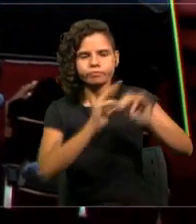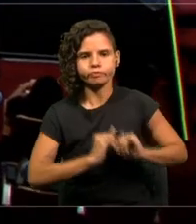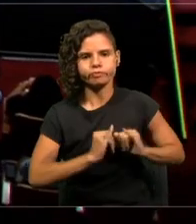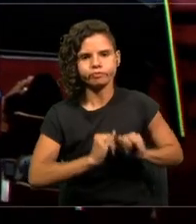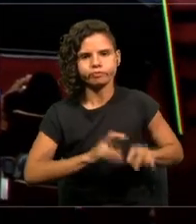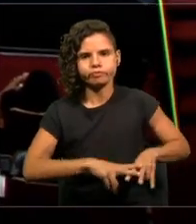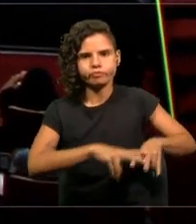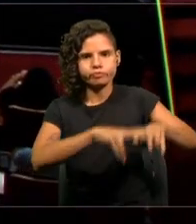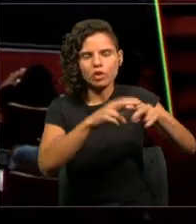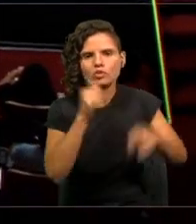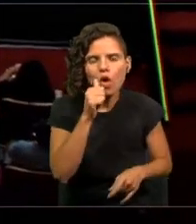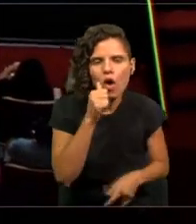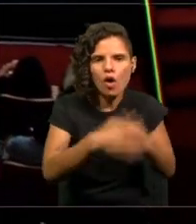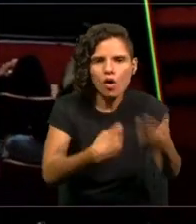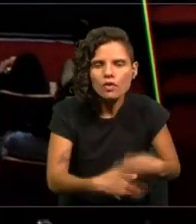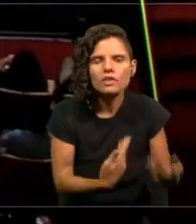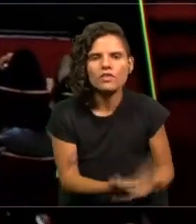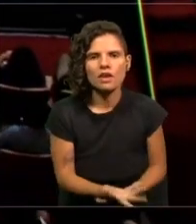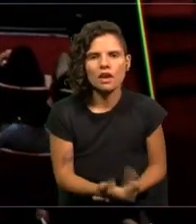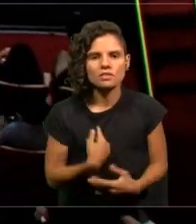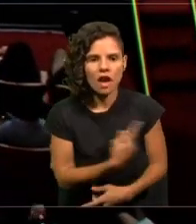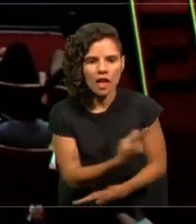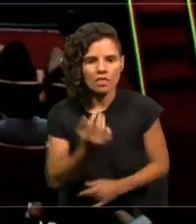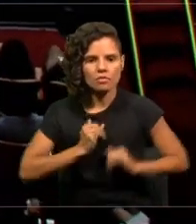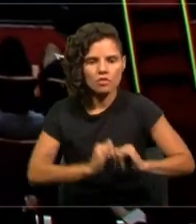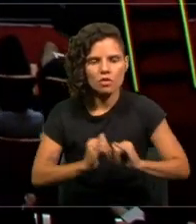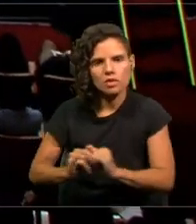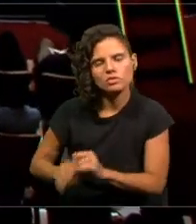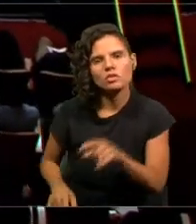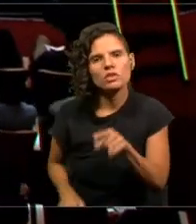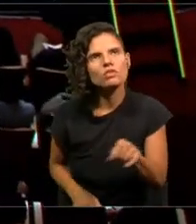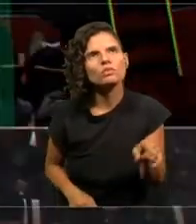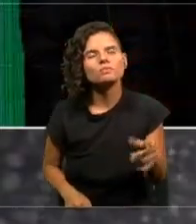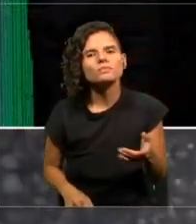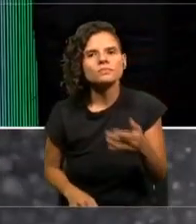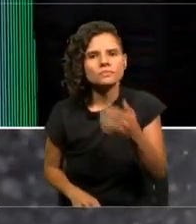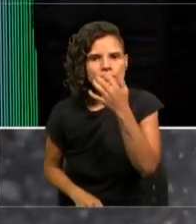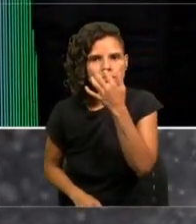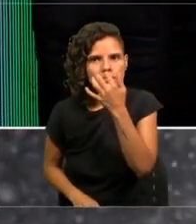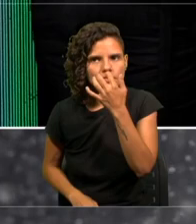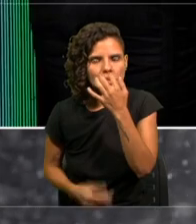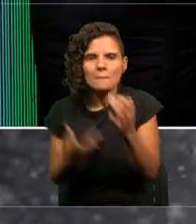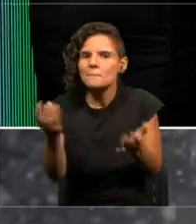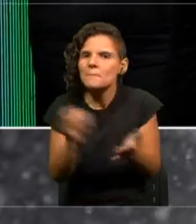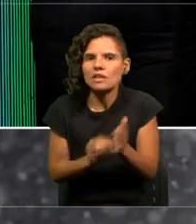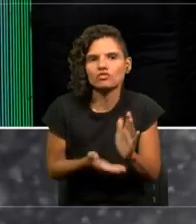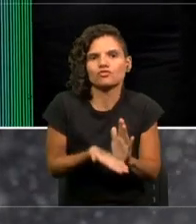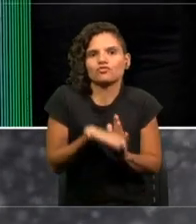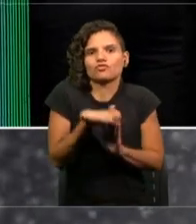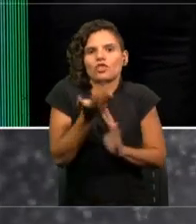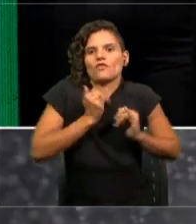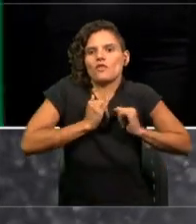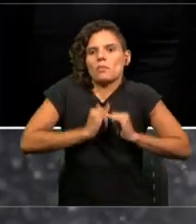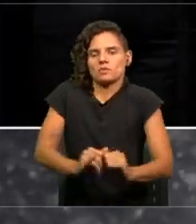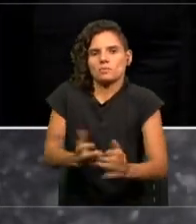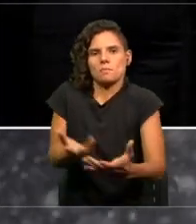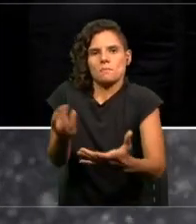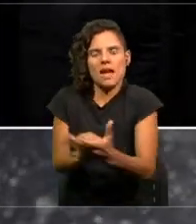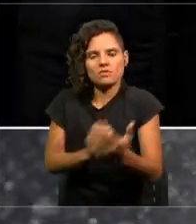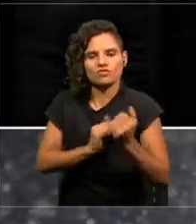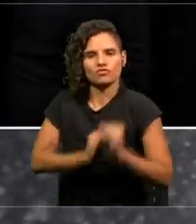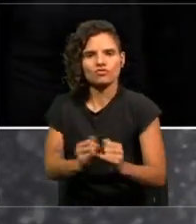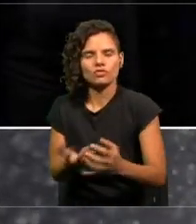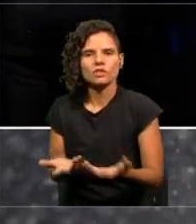son son van generando mayor mayor información que va incluyendo